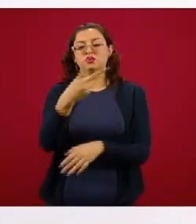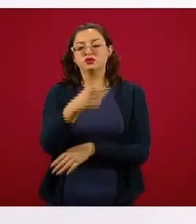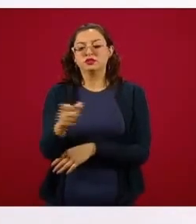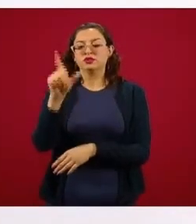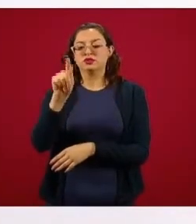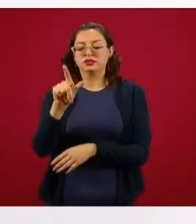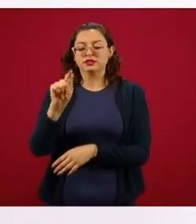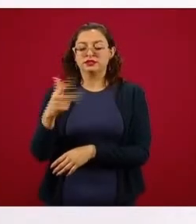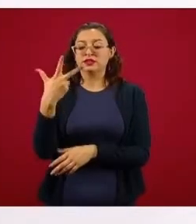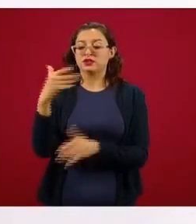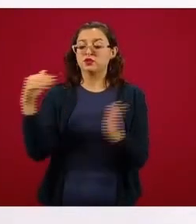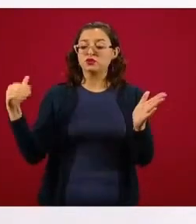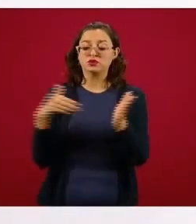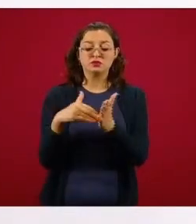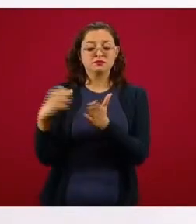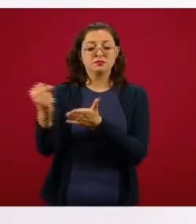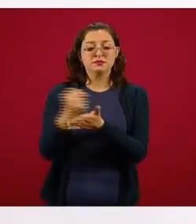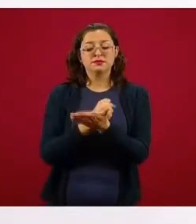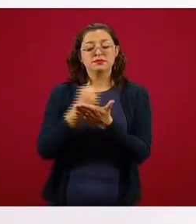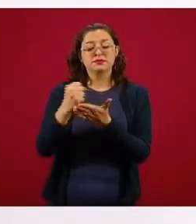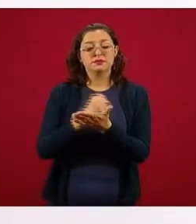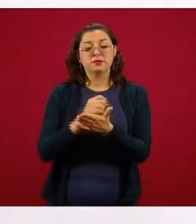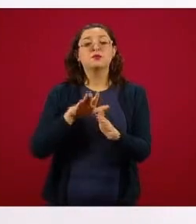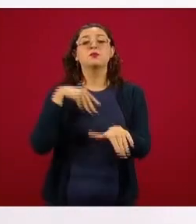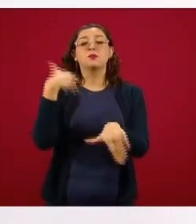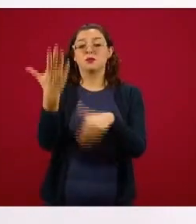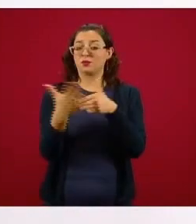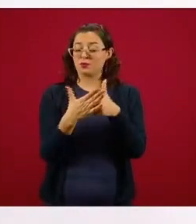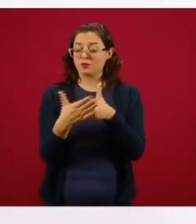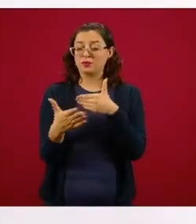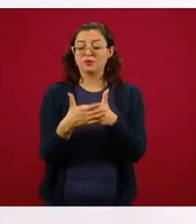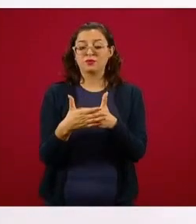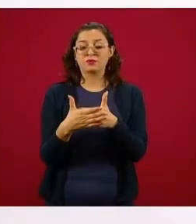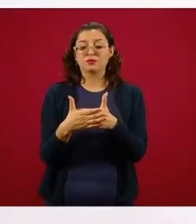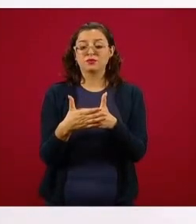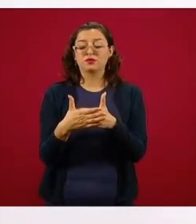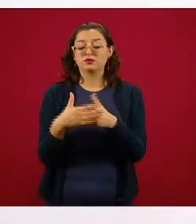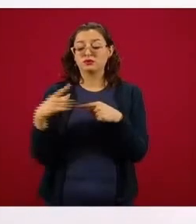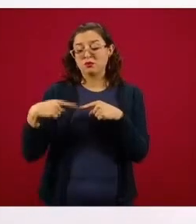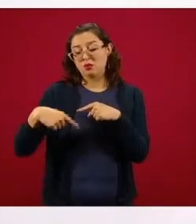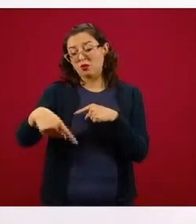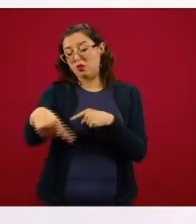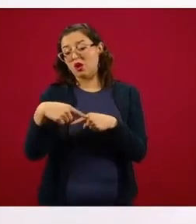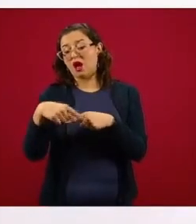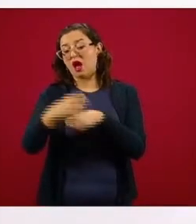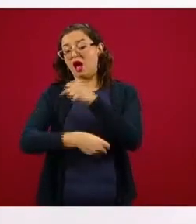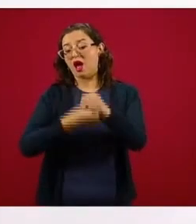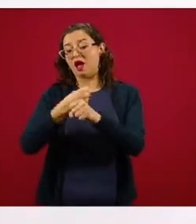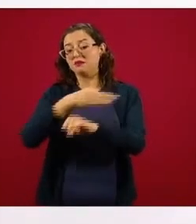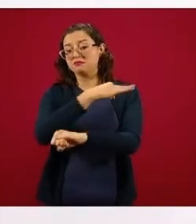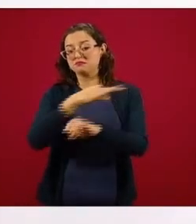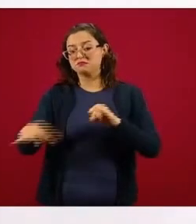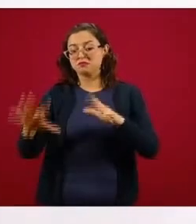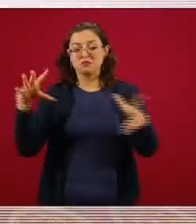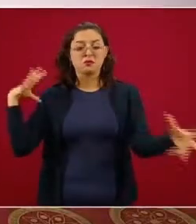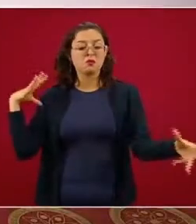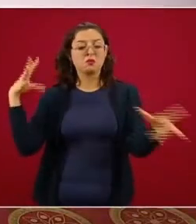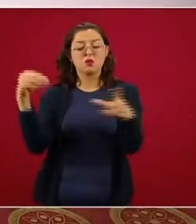1,278,000 créditos y llegaremos a finales de año a